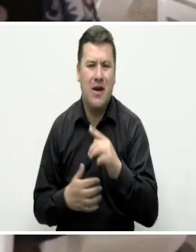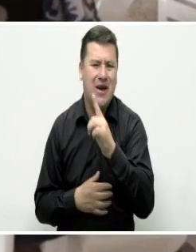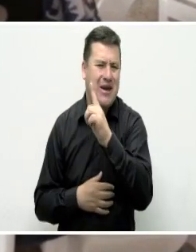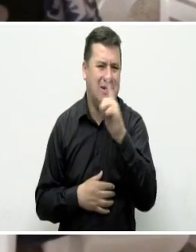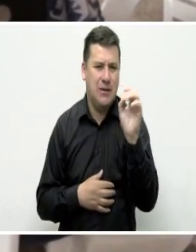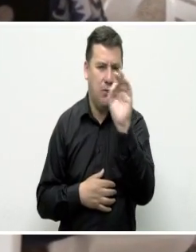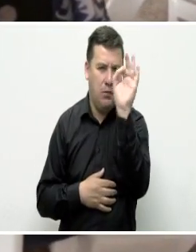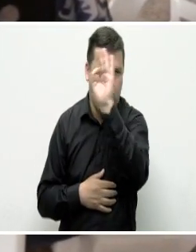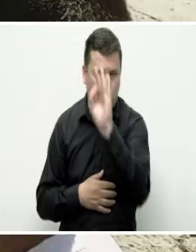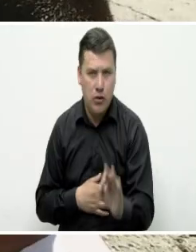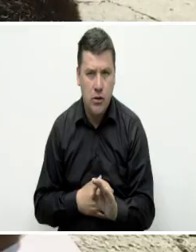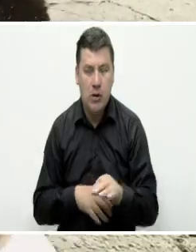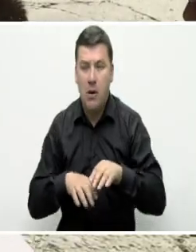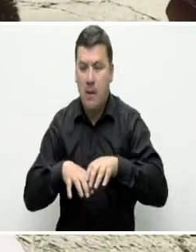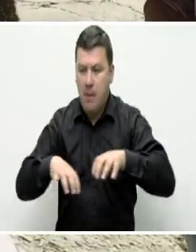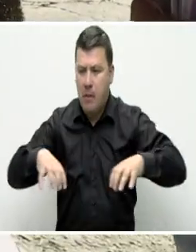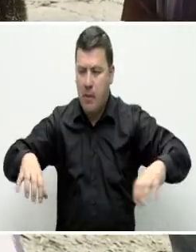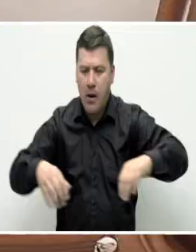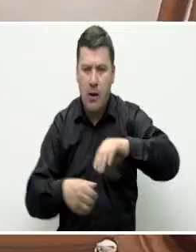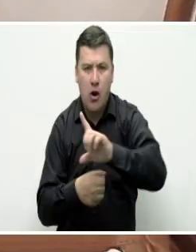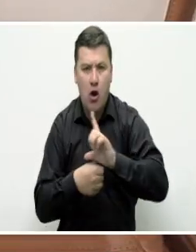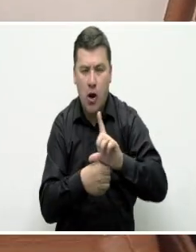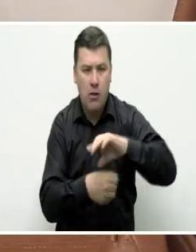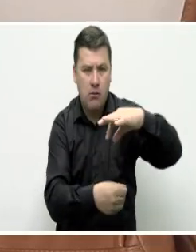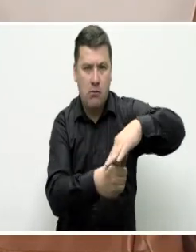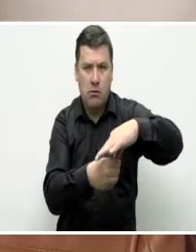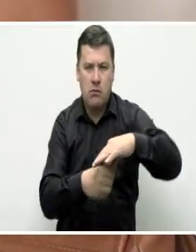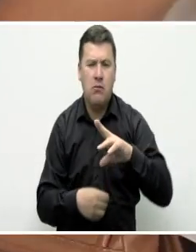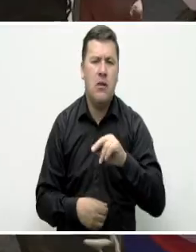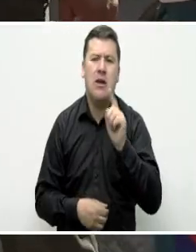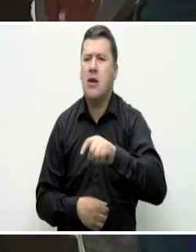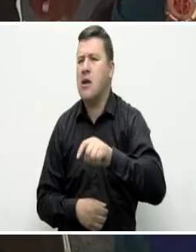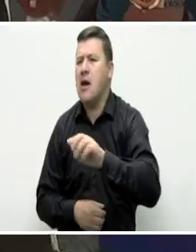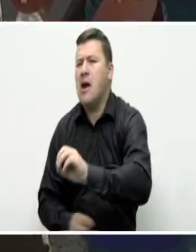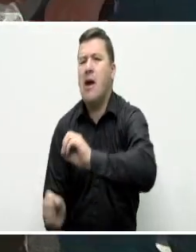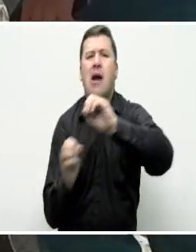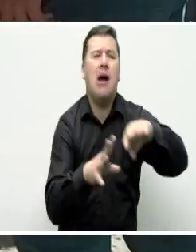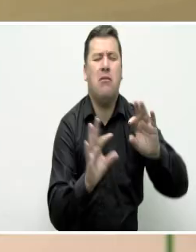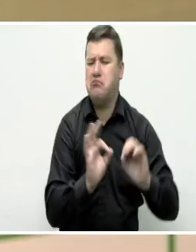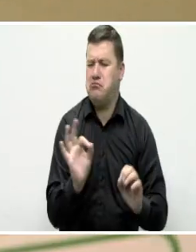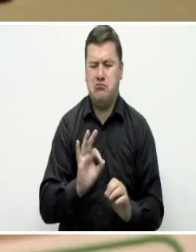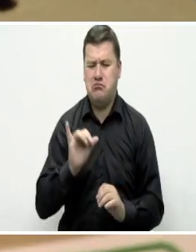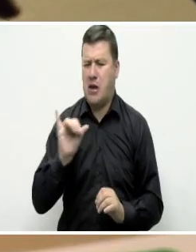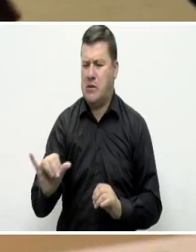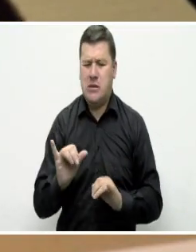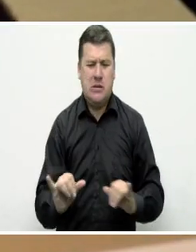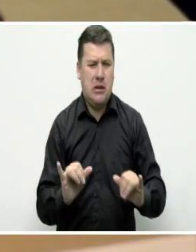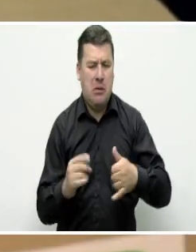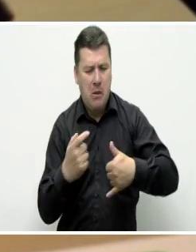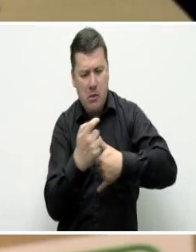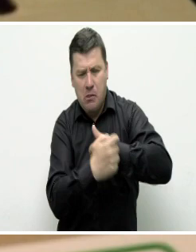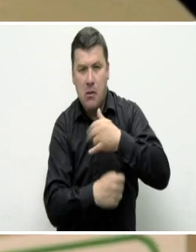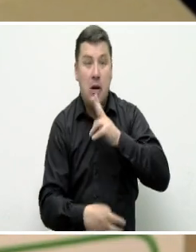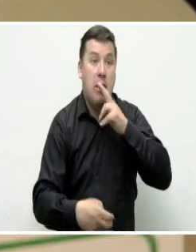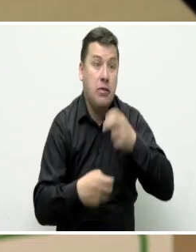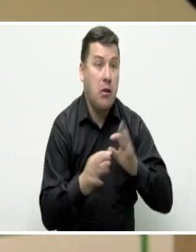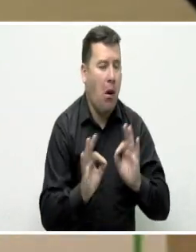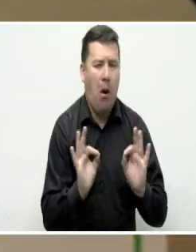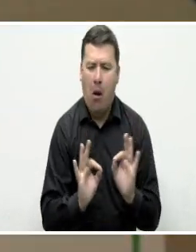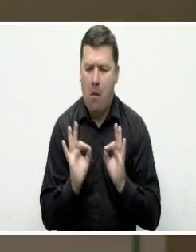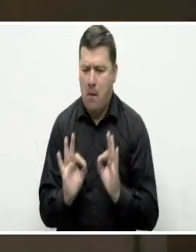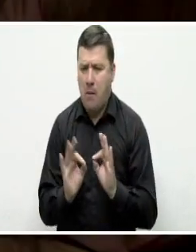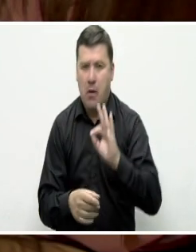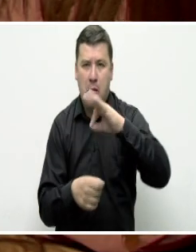100% de los puestos de votación en sus lugares, es decir, no fue necesario ningún traslado por problemas de orden público o dificultades logísticas.